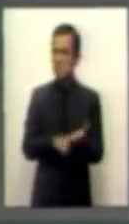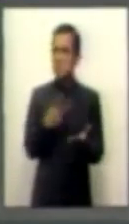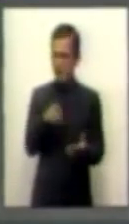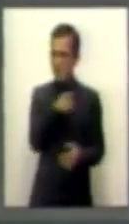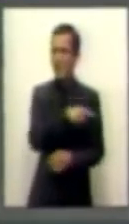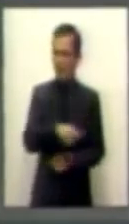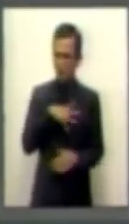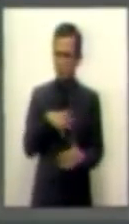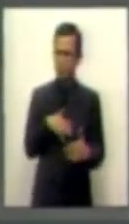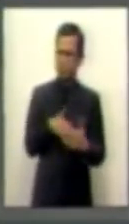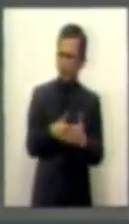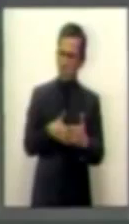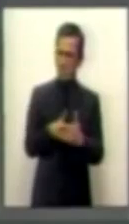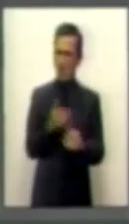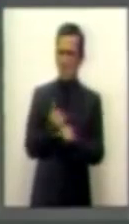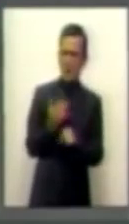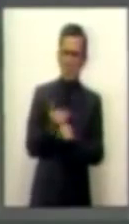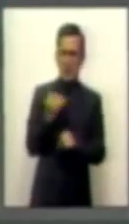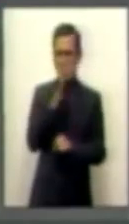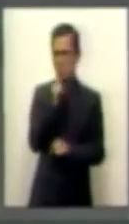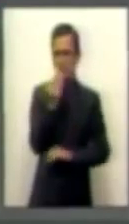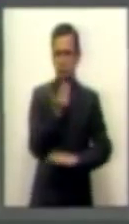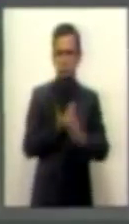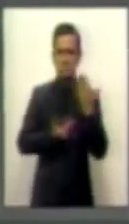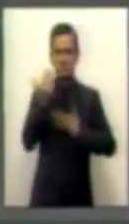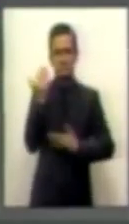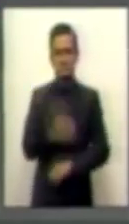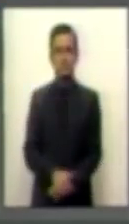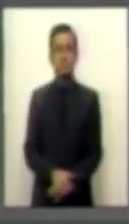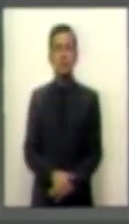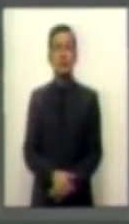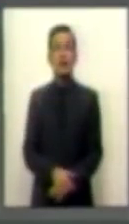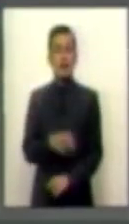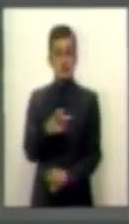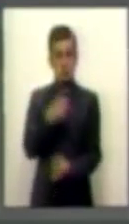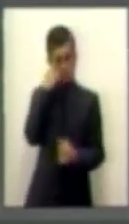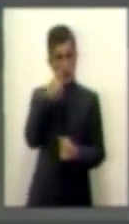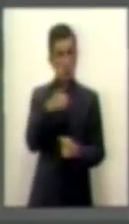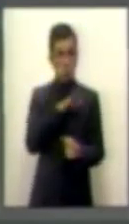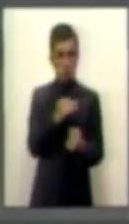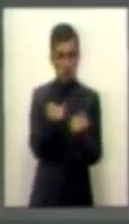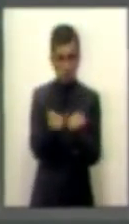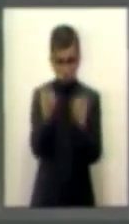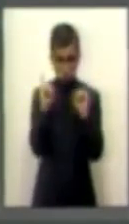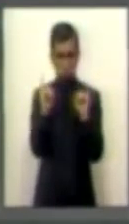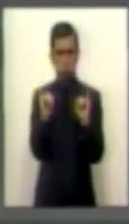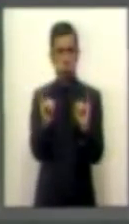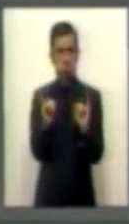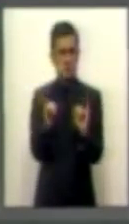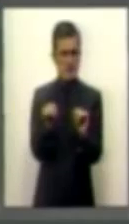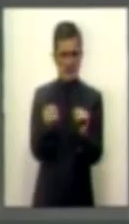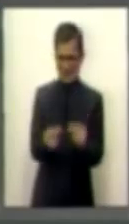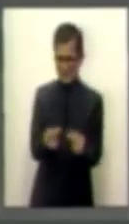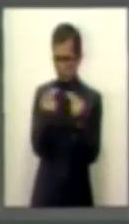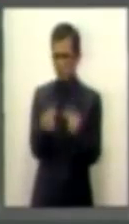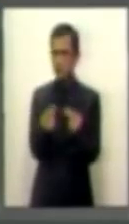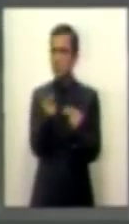obstáculos para su desarrollo a las complicaciones legales para abrir su negocio los pequeños empresarios